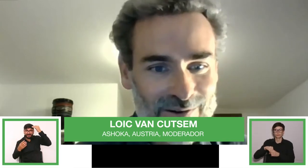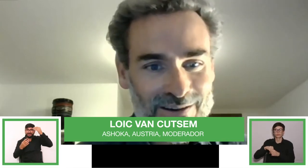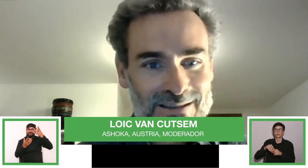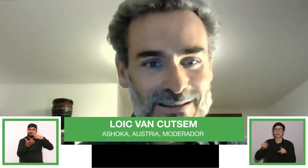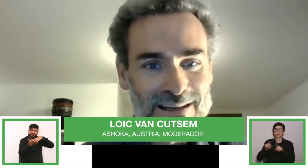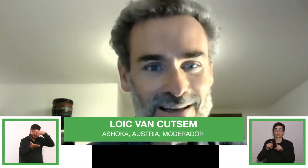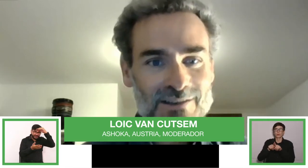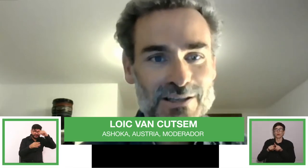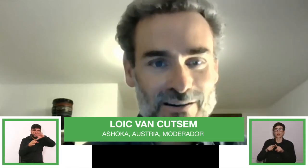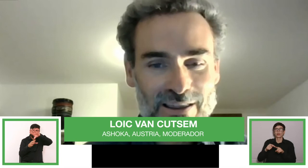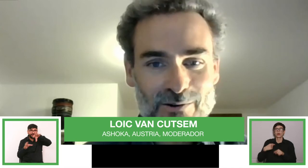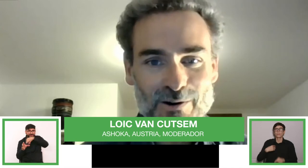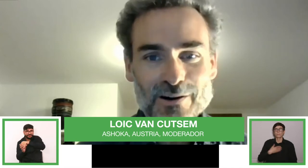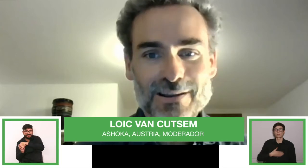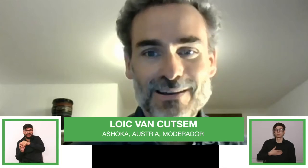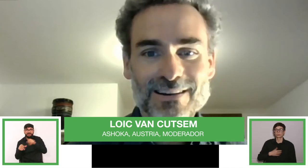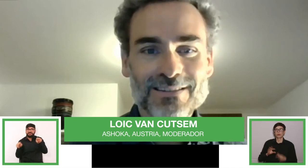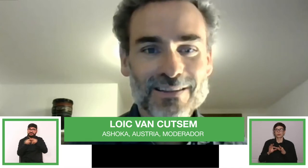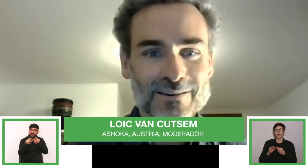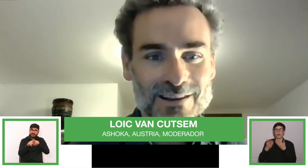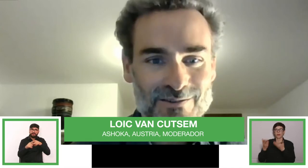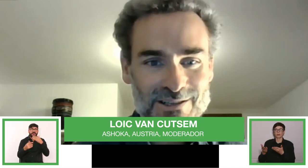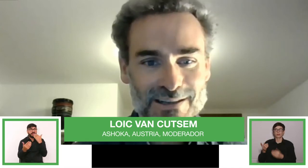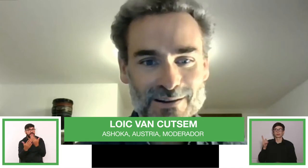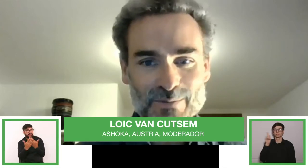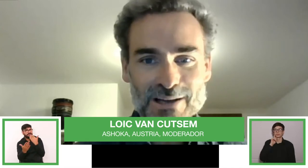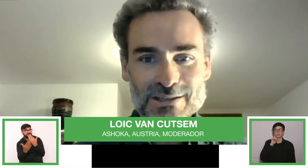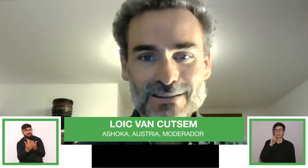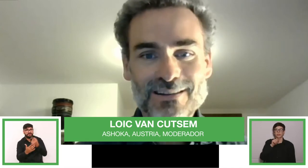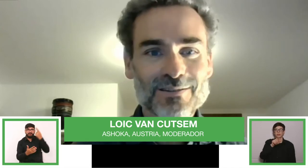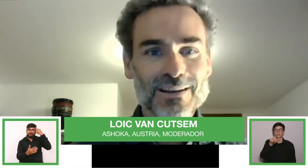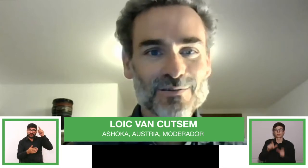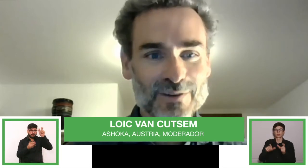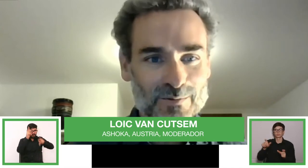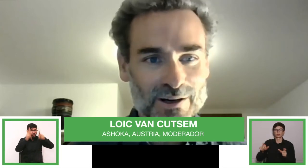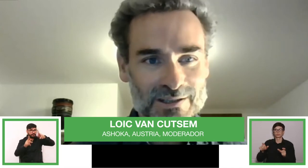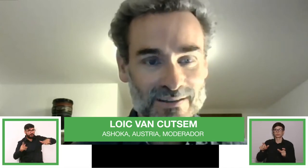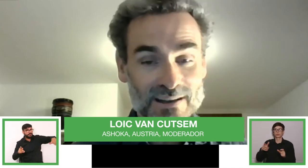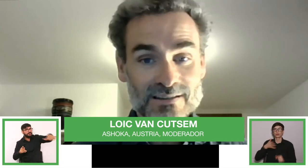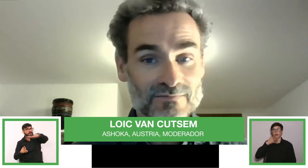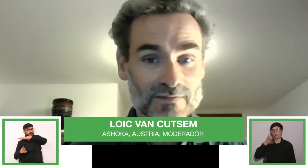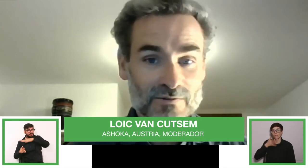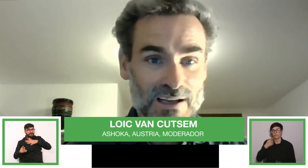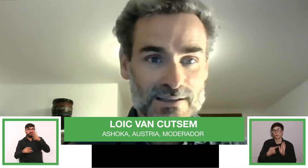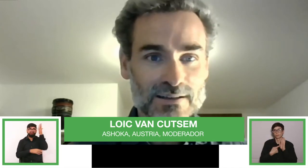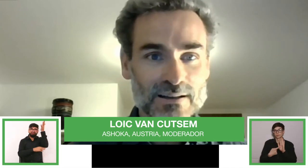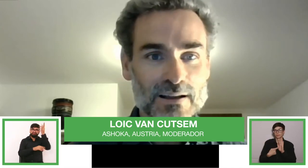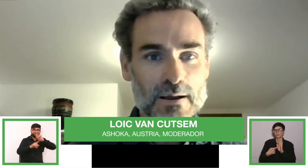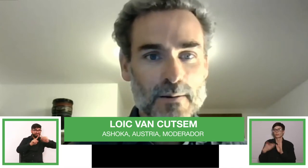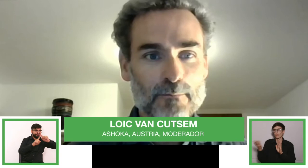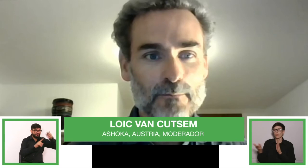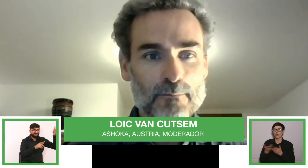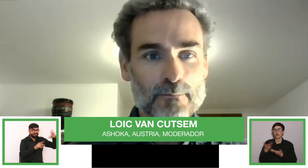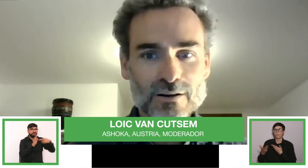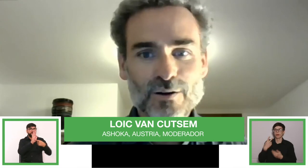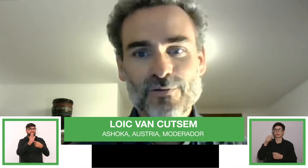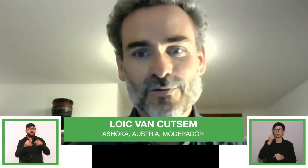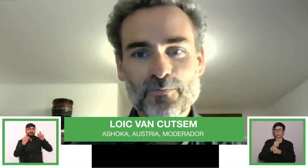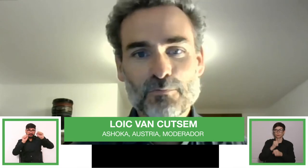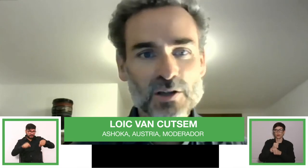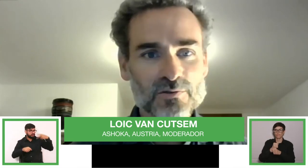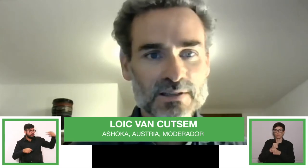que agradecerle a los oradores por compartir su trabajo, su pasión, y muchas